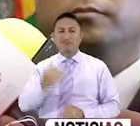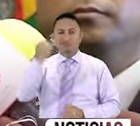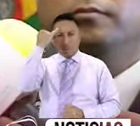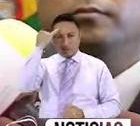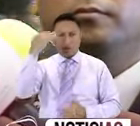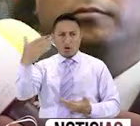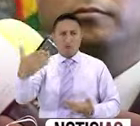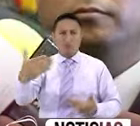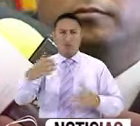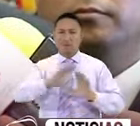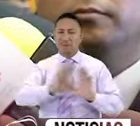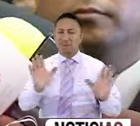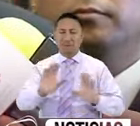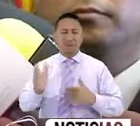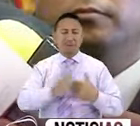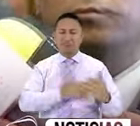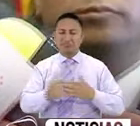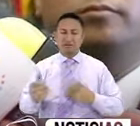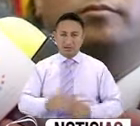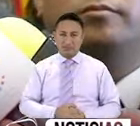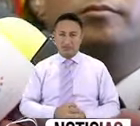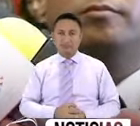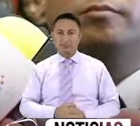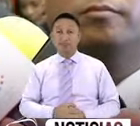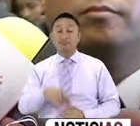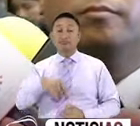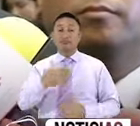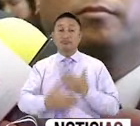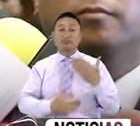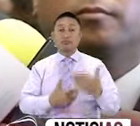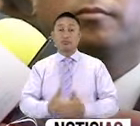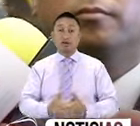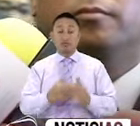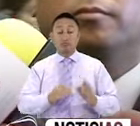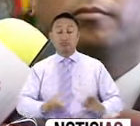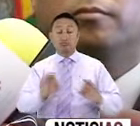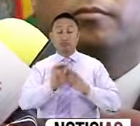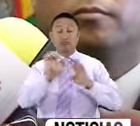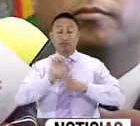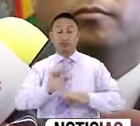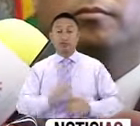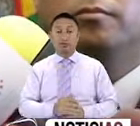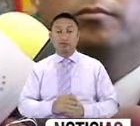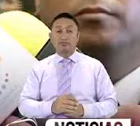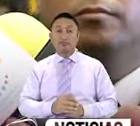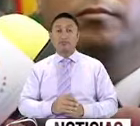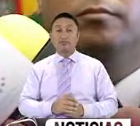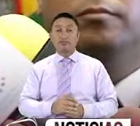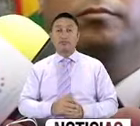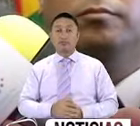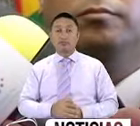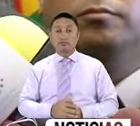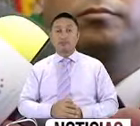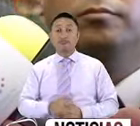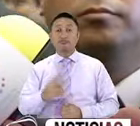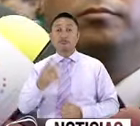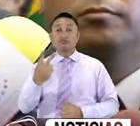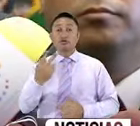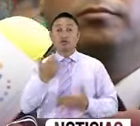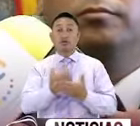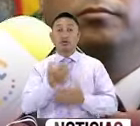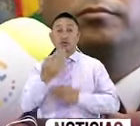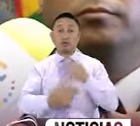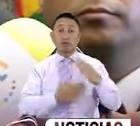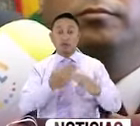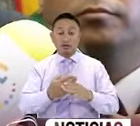color, partido. Un paso muy importante para el Ecuador, estar integrado con la segunda economía mundial y con el primer socio